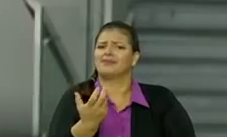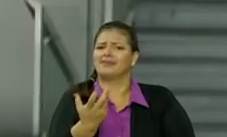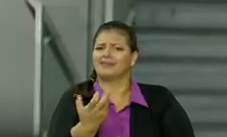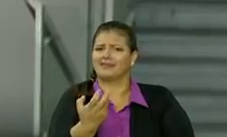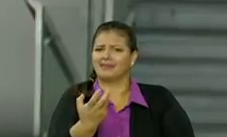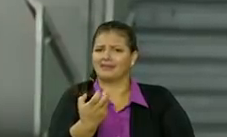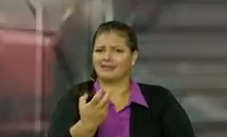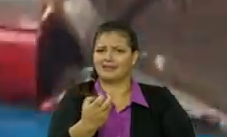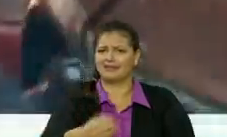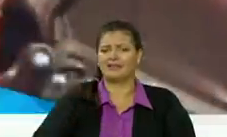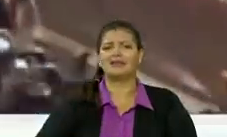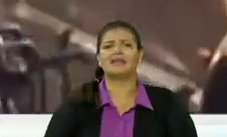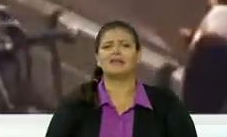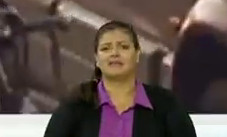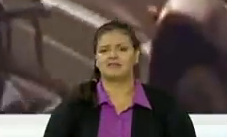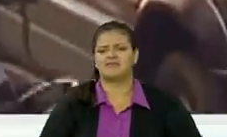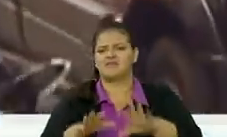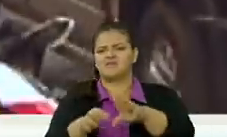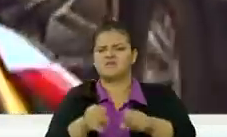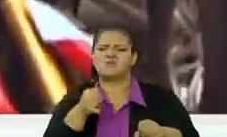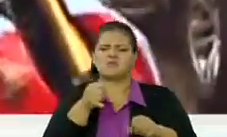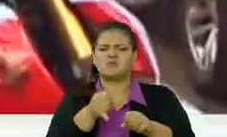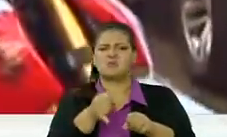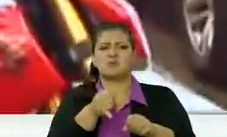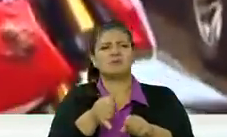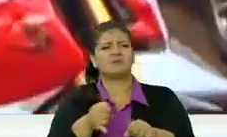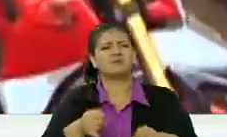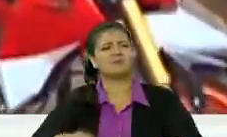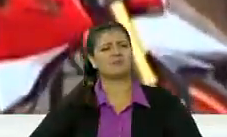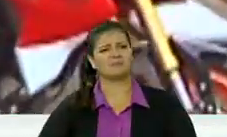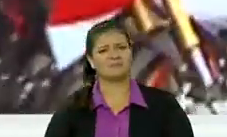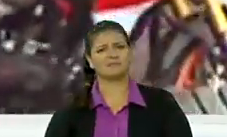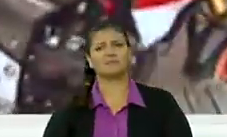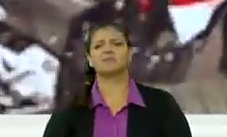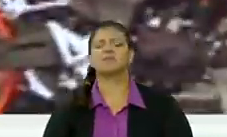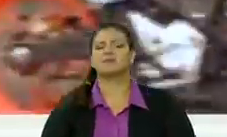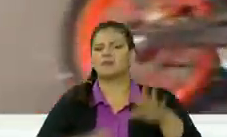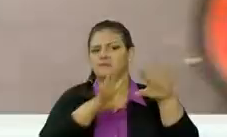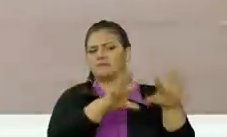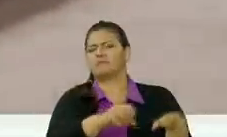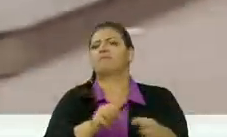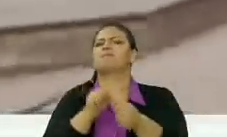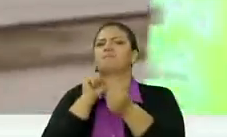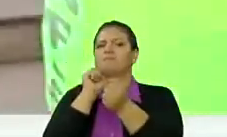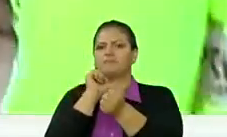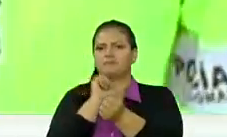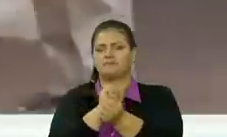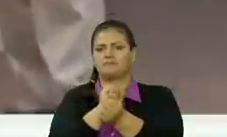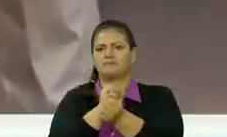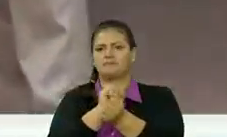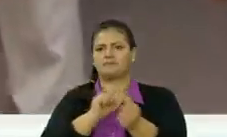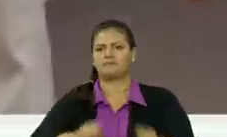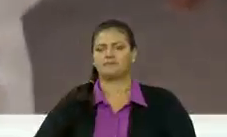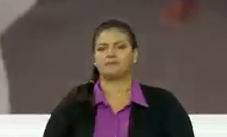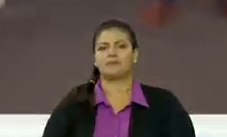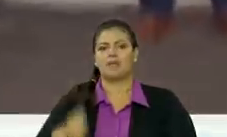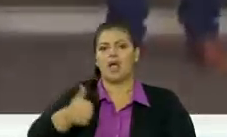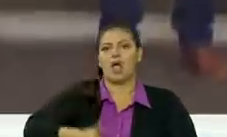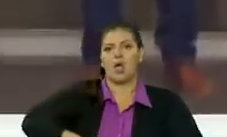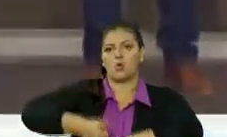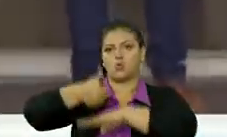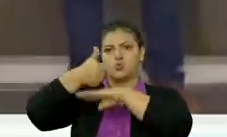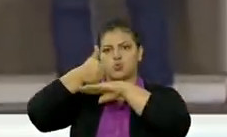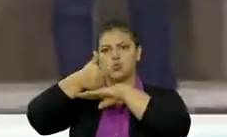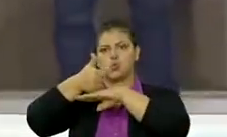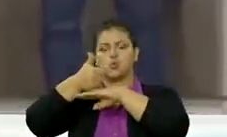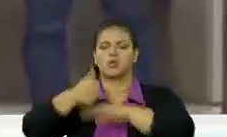del 43%. El supuesto padrastro violador fue localizado en el sector de San Antonio de Pichincha. Agentes de la DINAPEN lo abordaron cuando